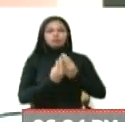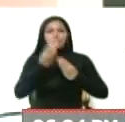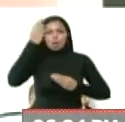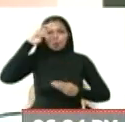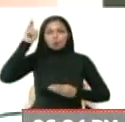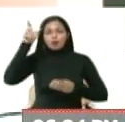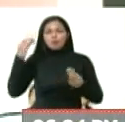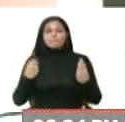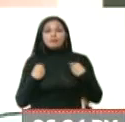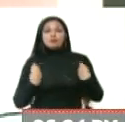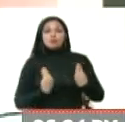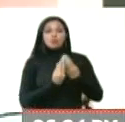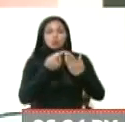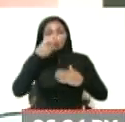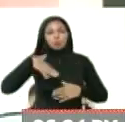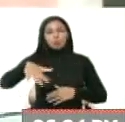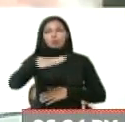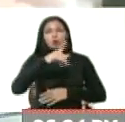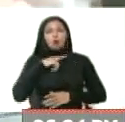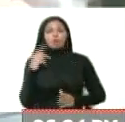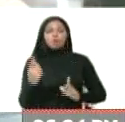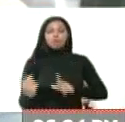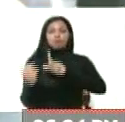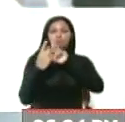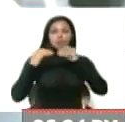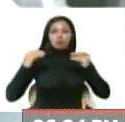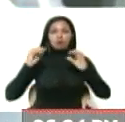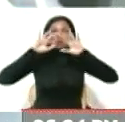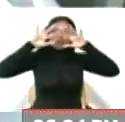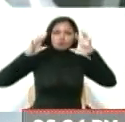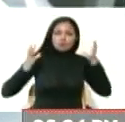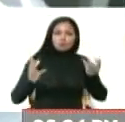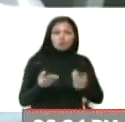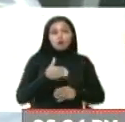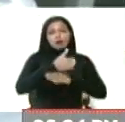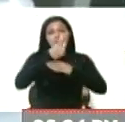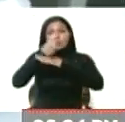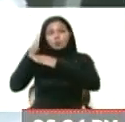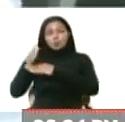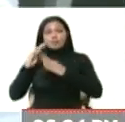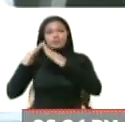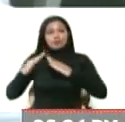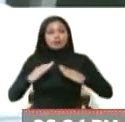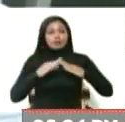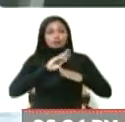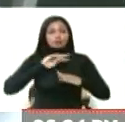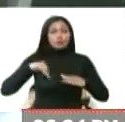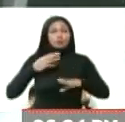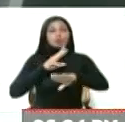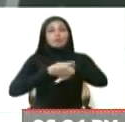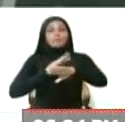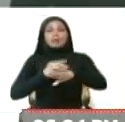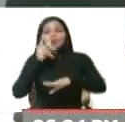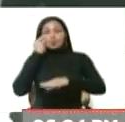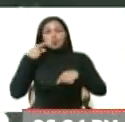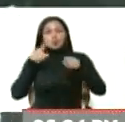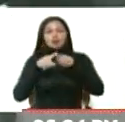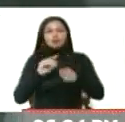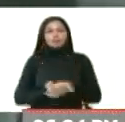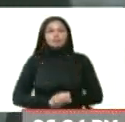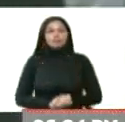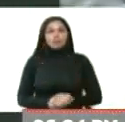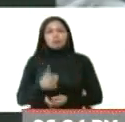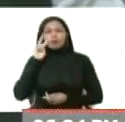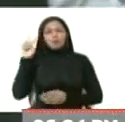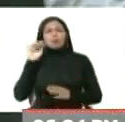a vivir con el pueblo, y hoy estamos enfrentando esta pandemia casa por casa con nuestros médicos de Barrio Adentro. Vamos a ver un